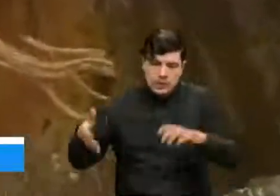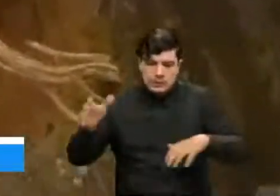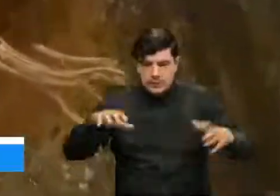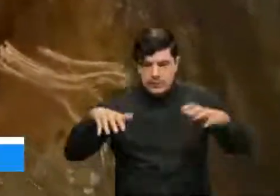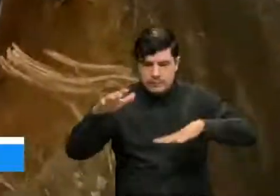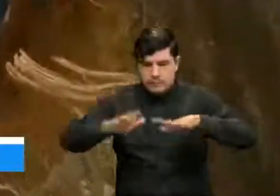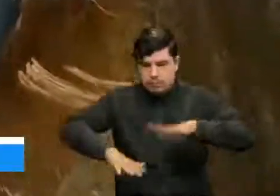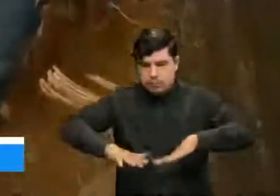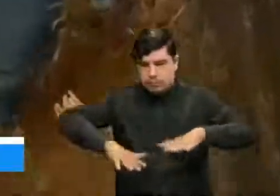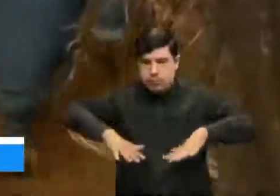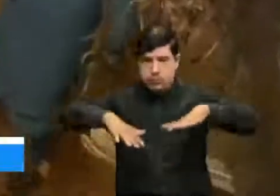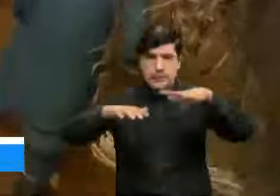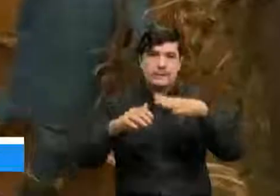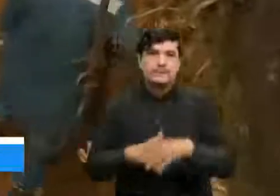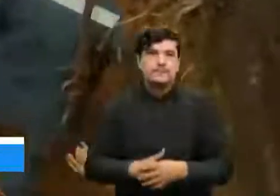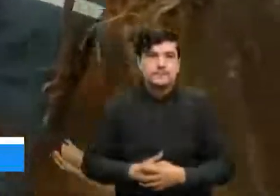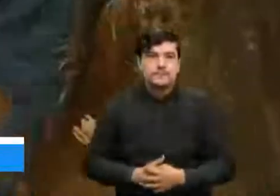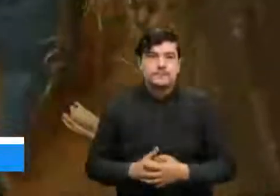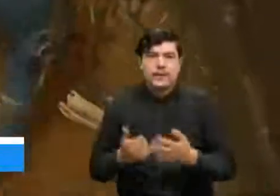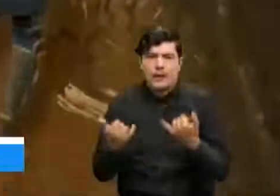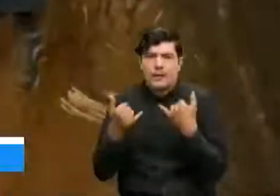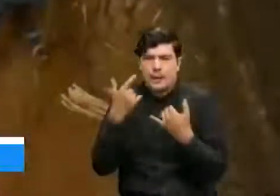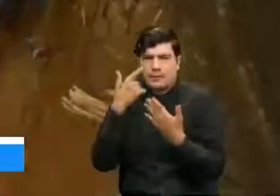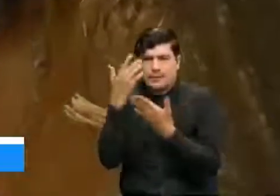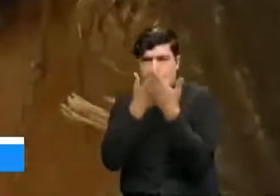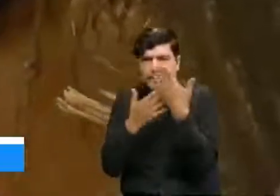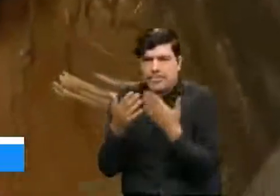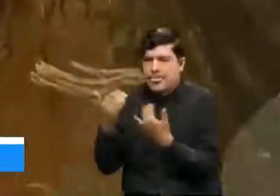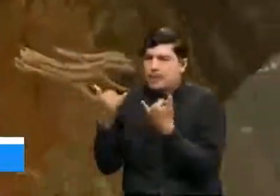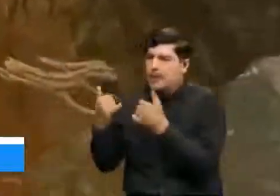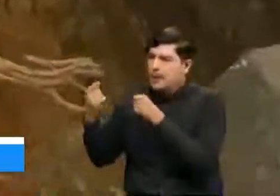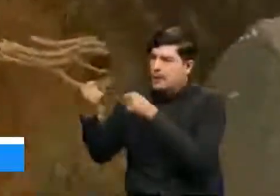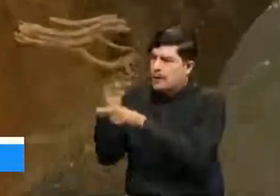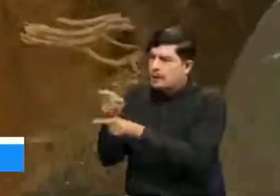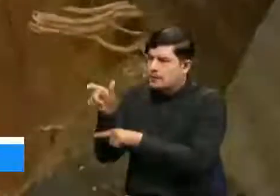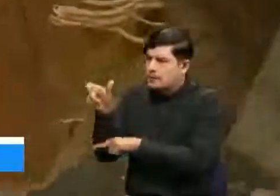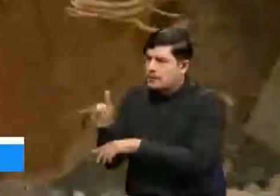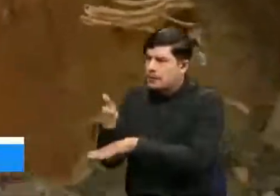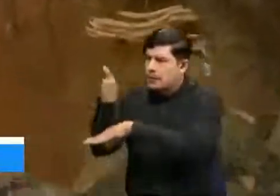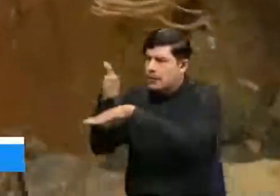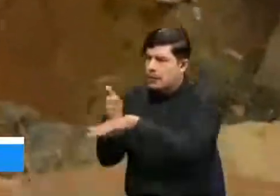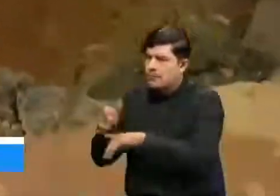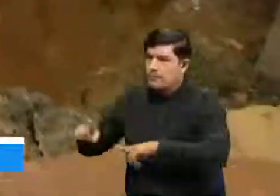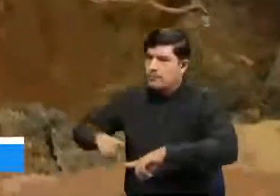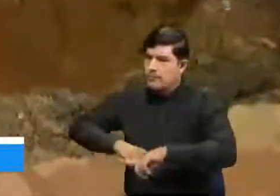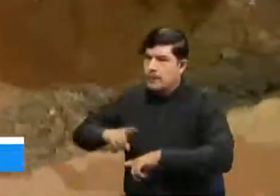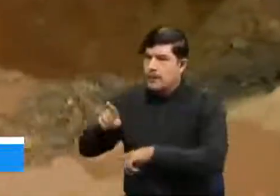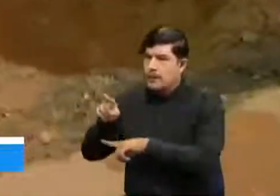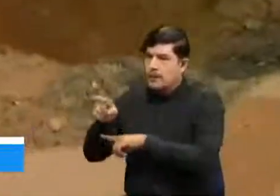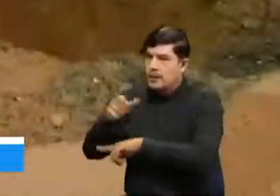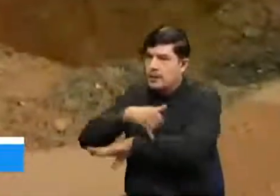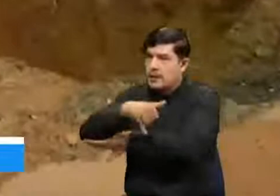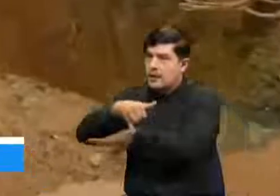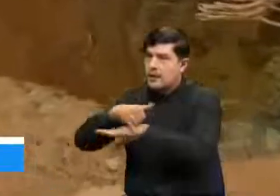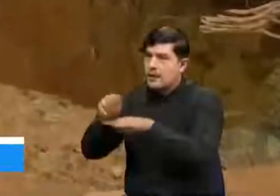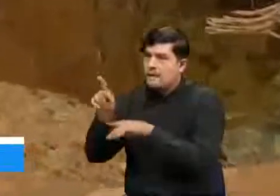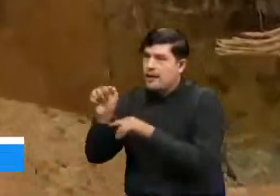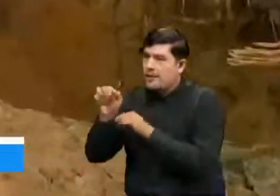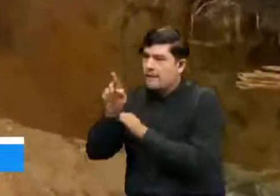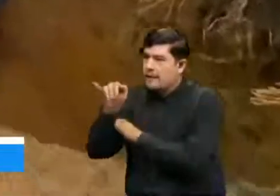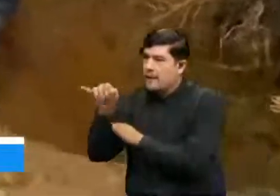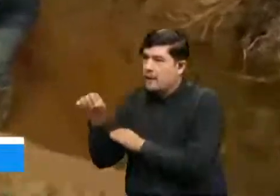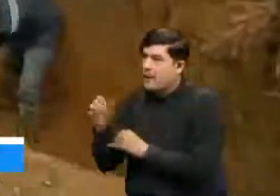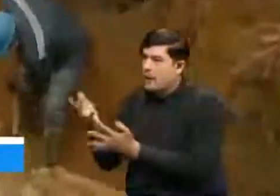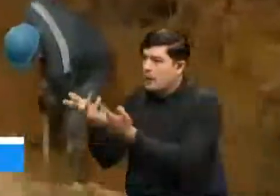su trabajo. Vamos a hacer entonces el trabajo aquí con el gerente de operaciones, el doctor ingeniero Jairo Fabián Jaimes. Ingeniero,